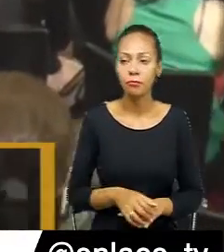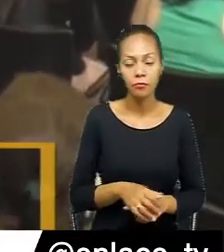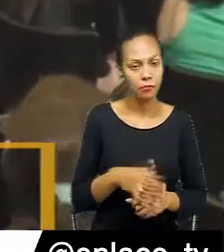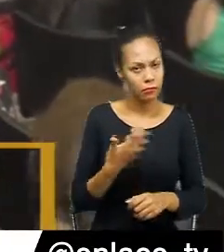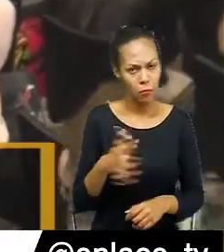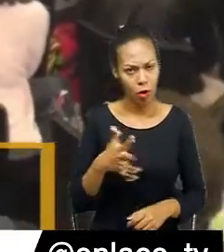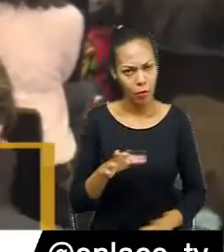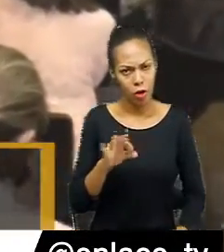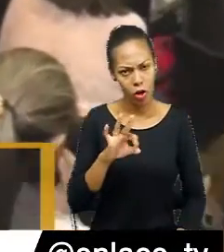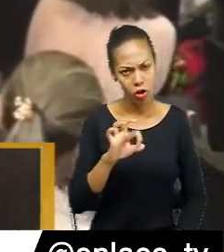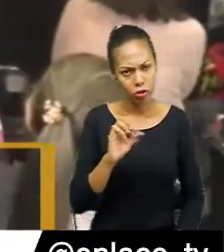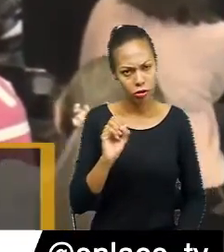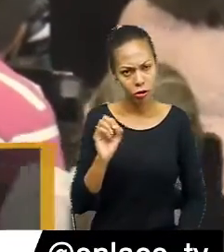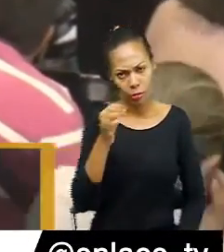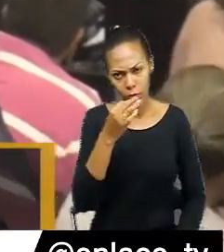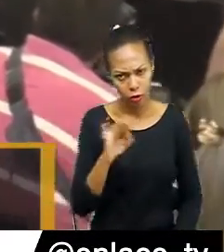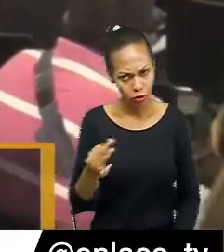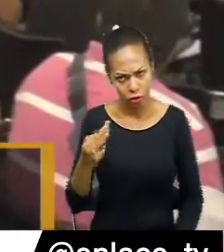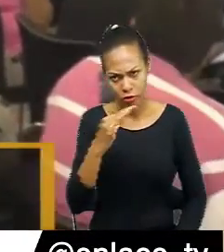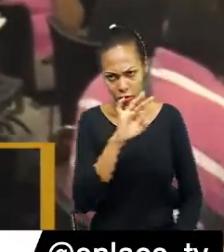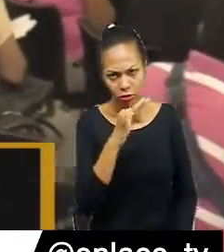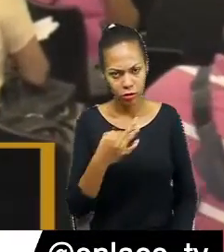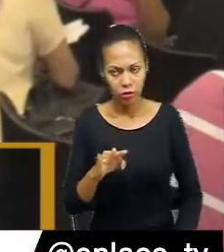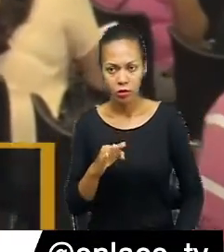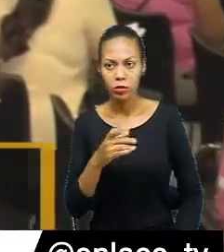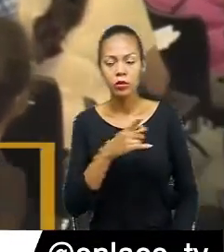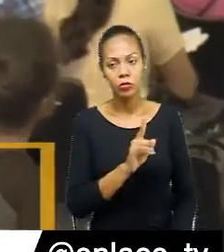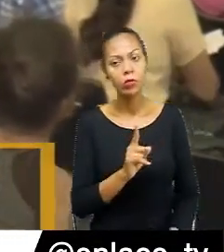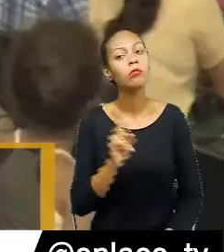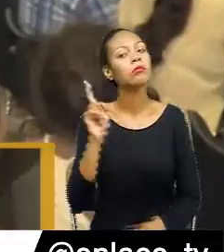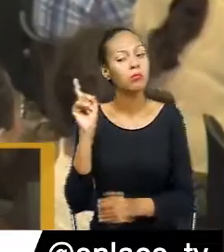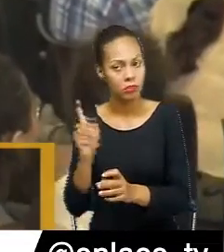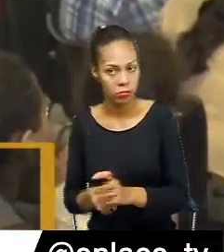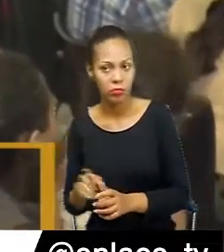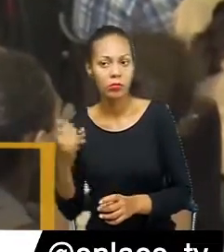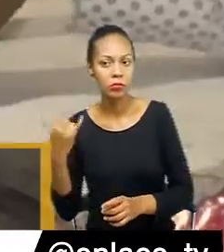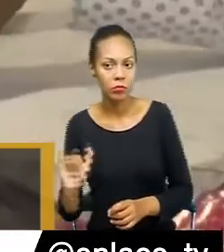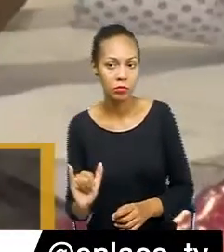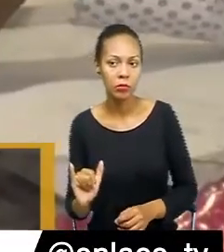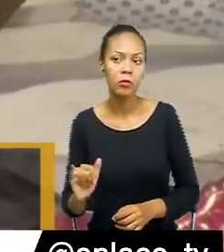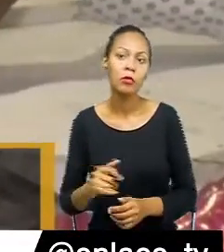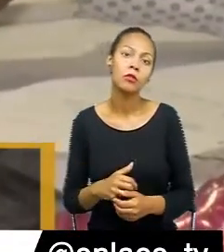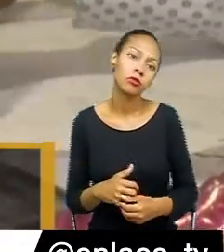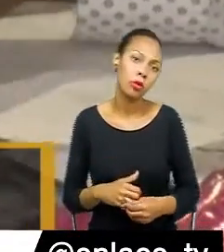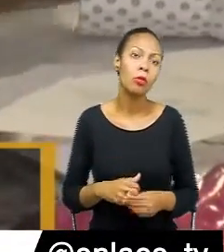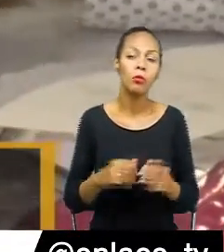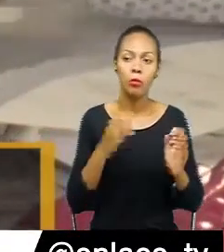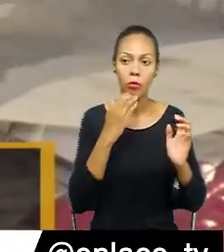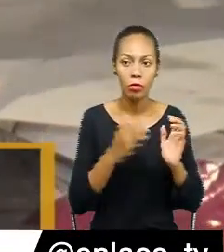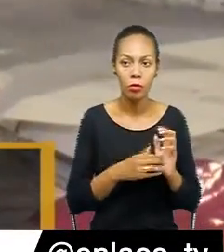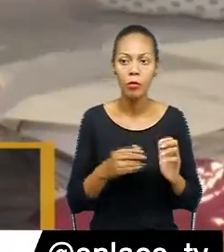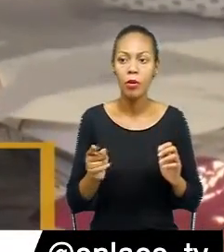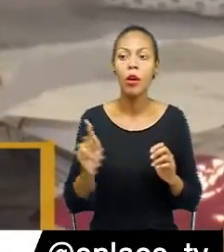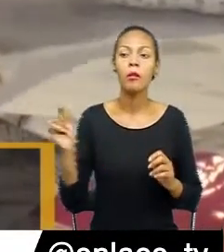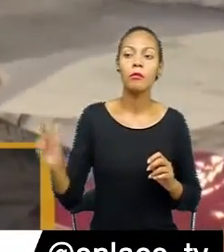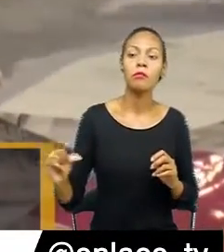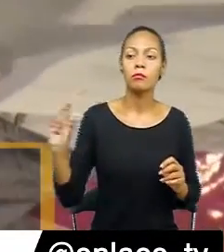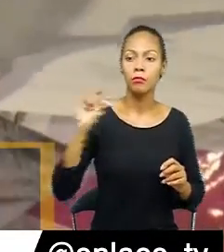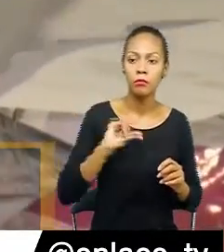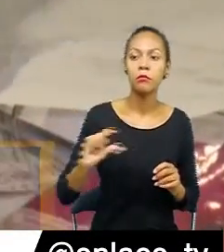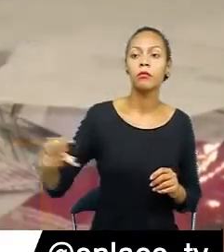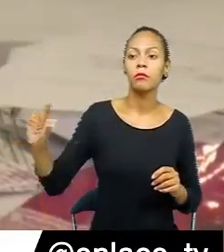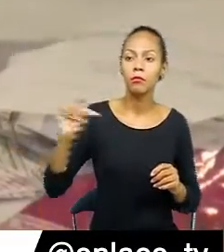estos subsidios han sido entregados a hogares afiliados que reciben ingresos iguales o inferiores a los 2 salarios mínimos legales